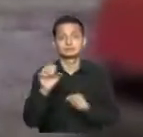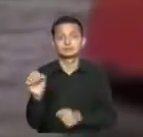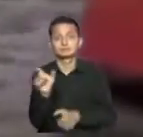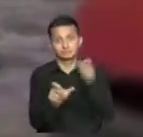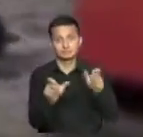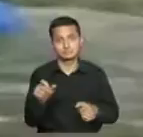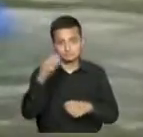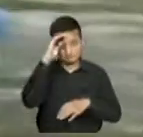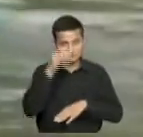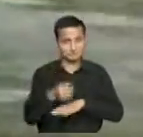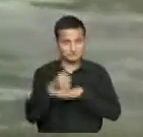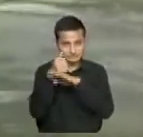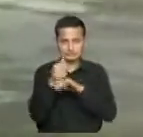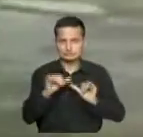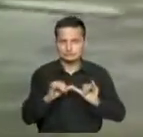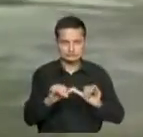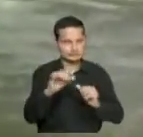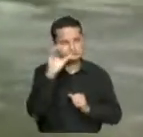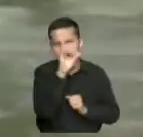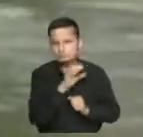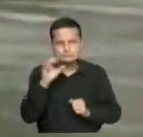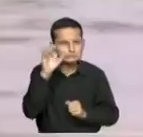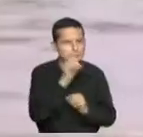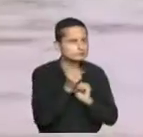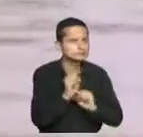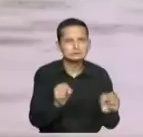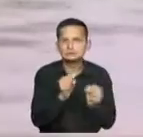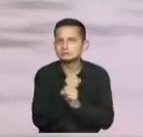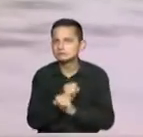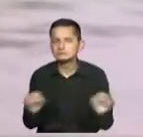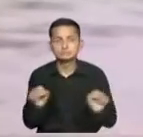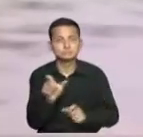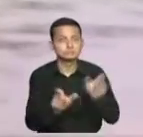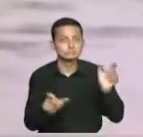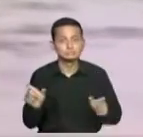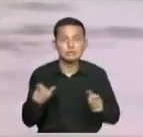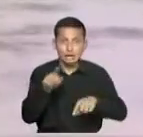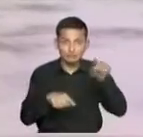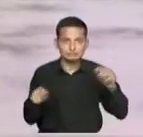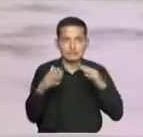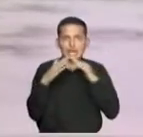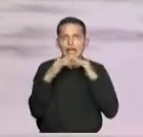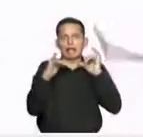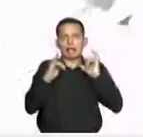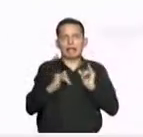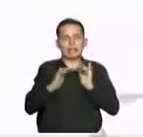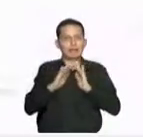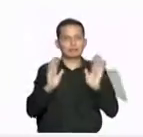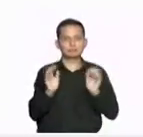Nacional continúan con las labores de búsqueda y rescate de las personas atrapadas en sus casas.